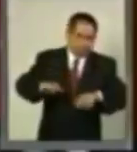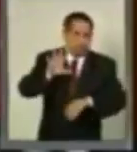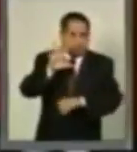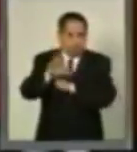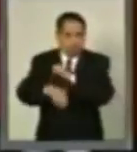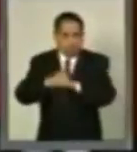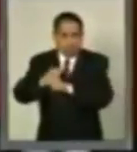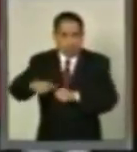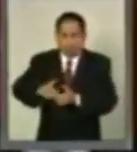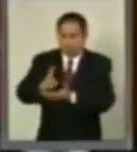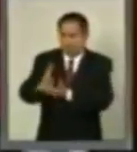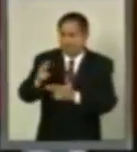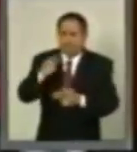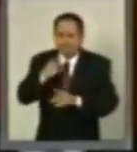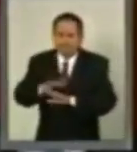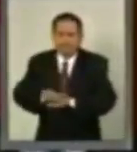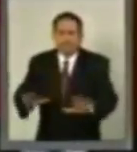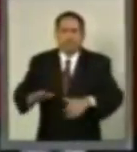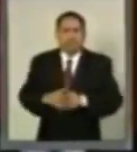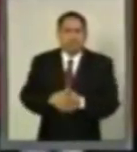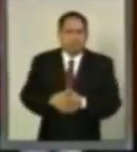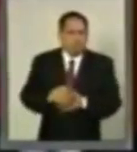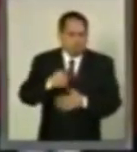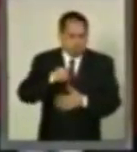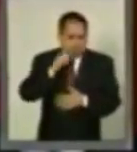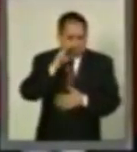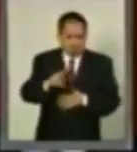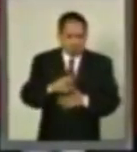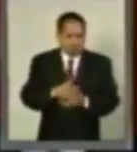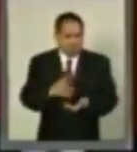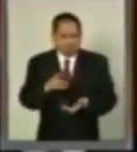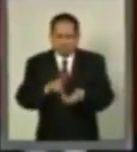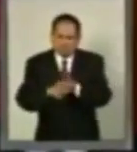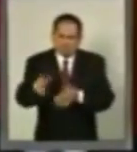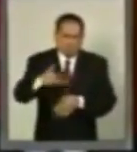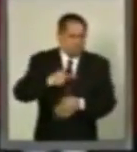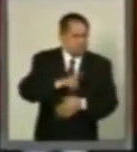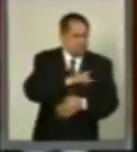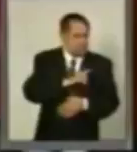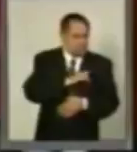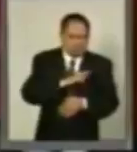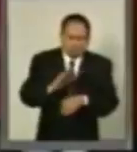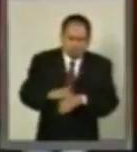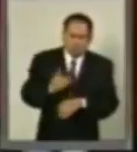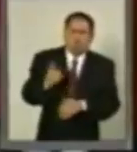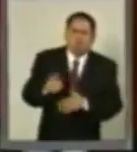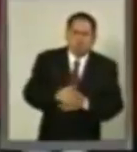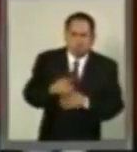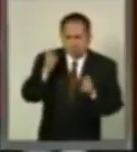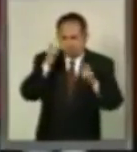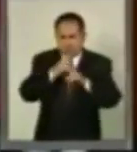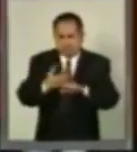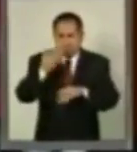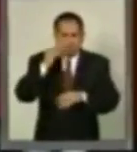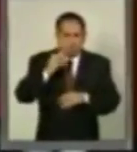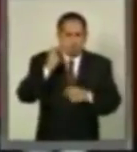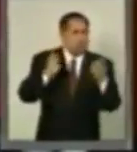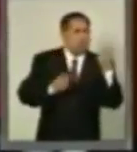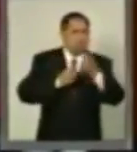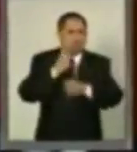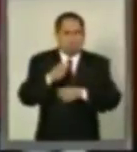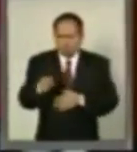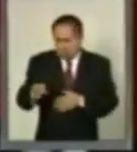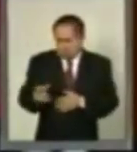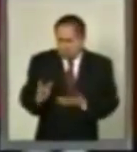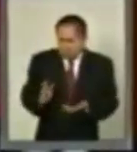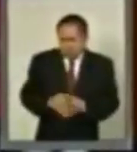de gobierno. Yo no veo el temor y el miedo o la dificultad ante señalamientos que, como el